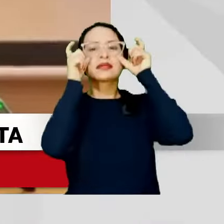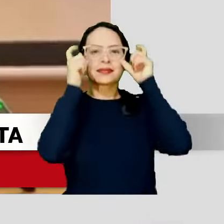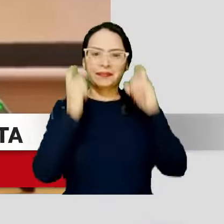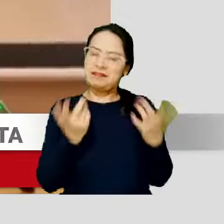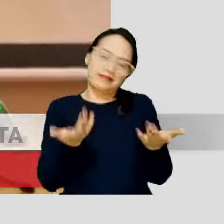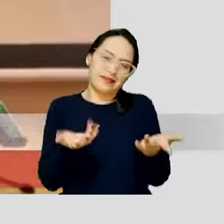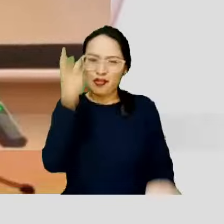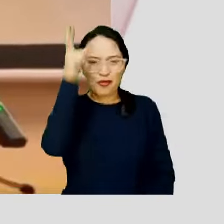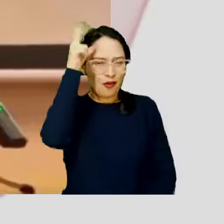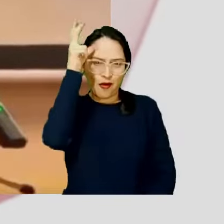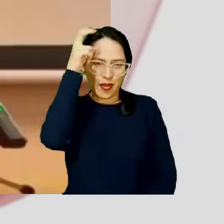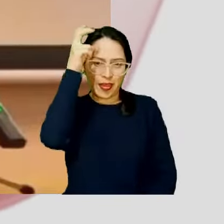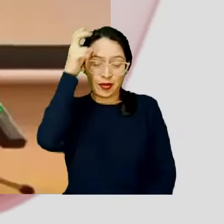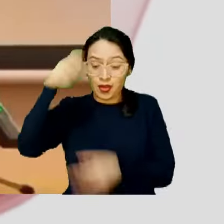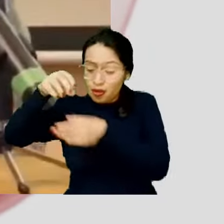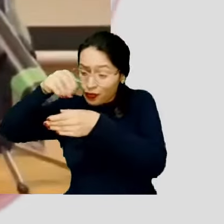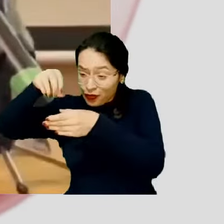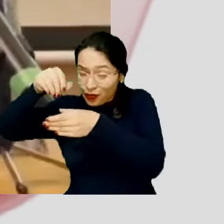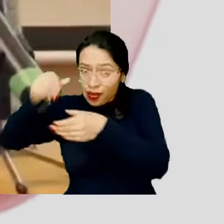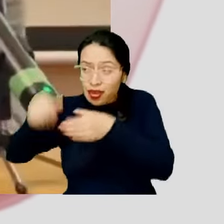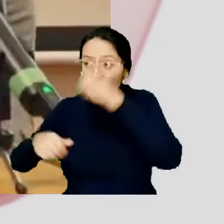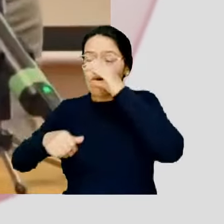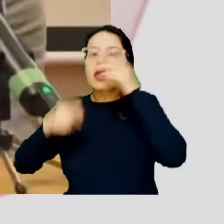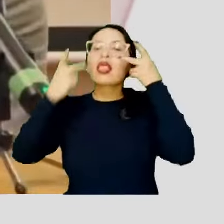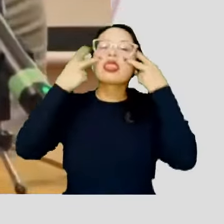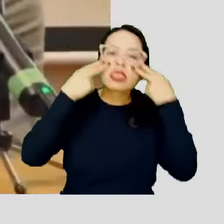fue escopolaminada. Eso no es cierto.